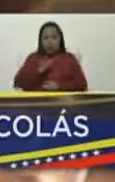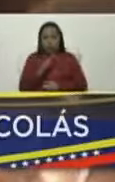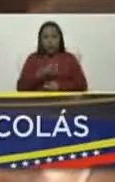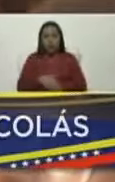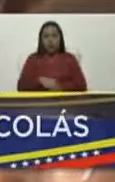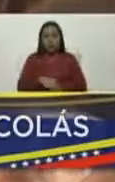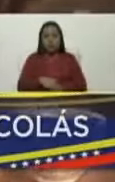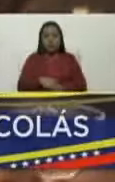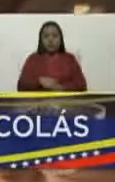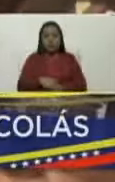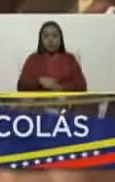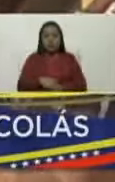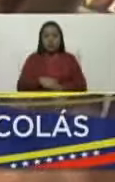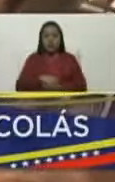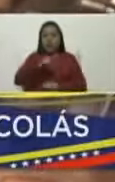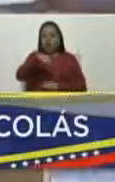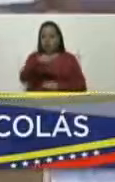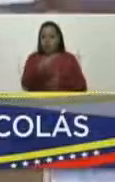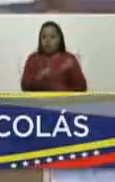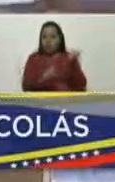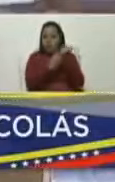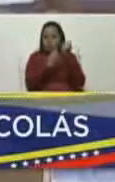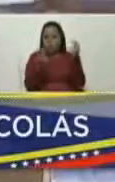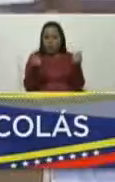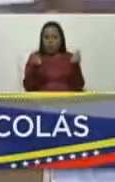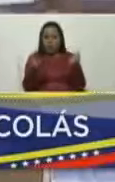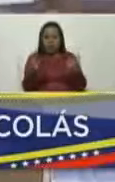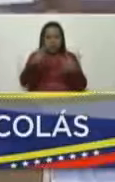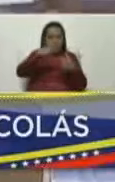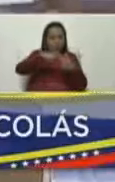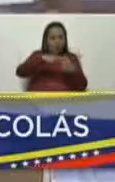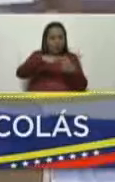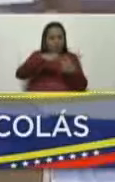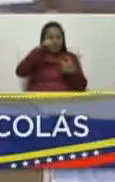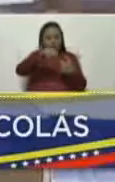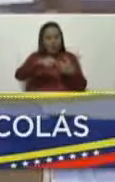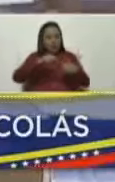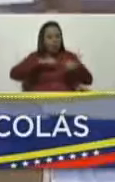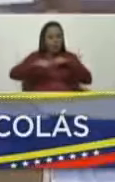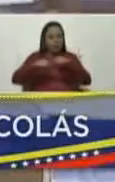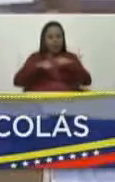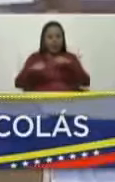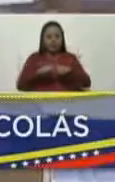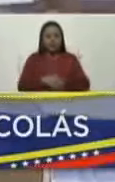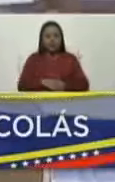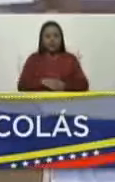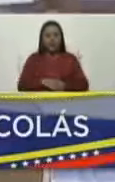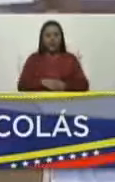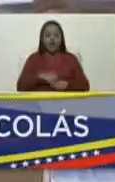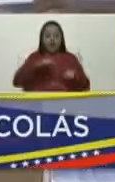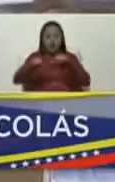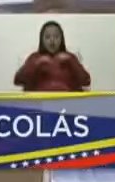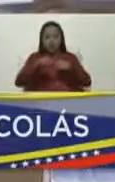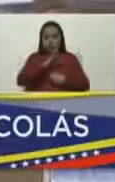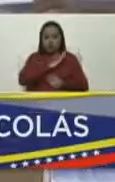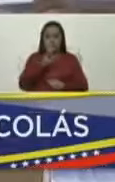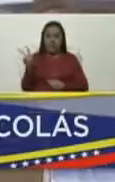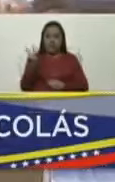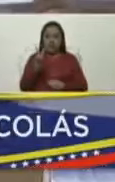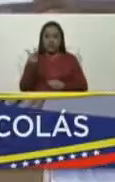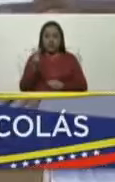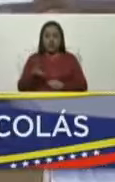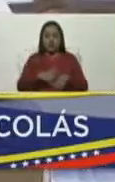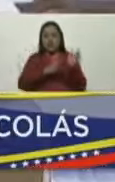y llegándole el financiamiento, se incorpore este gran motor, el gran motor que tiene Venezuela ahora